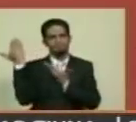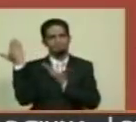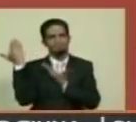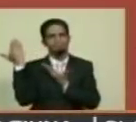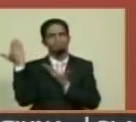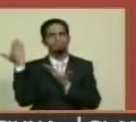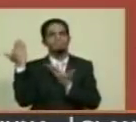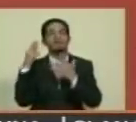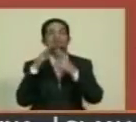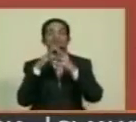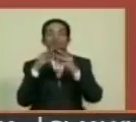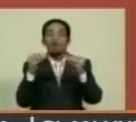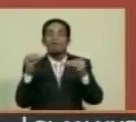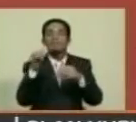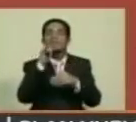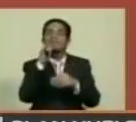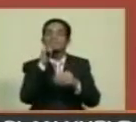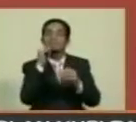traidor a el